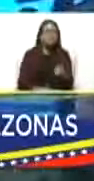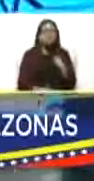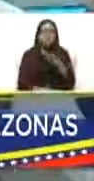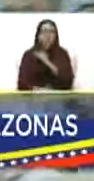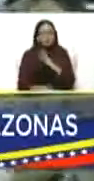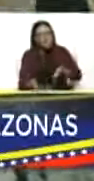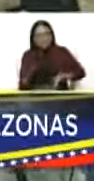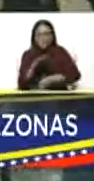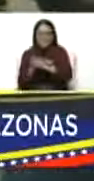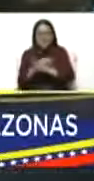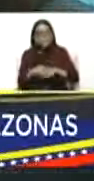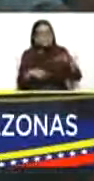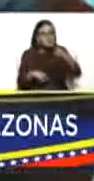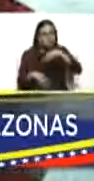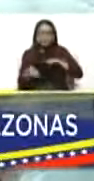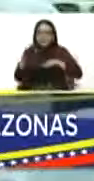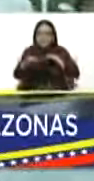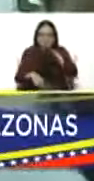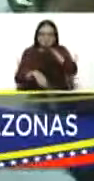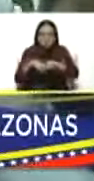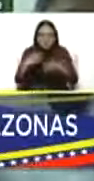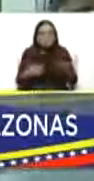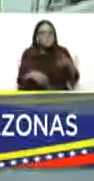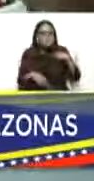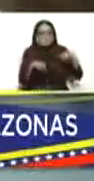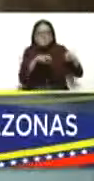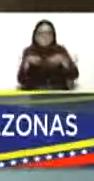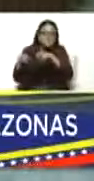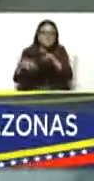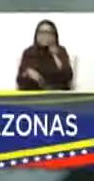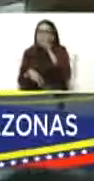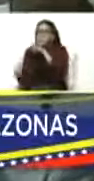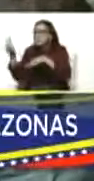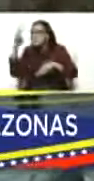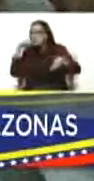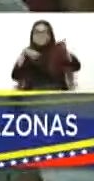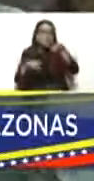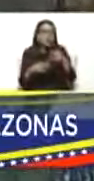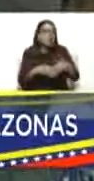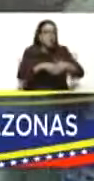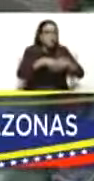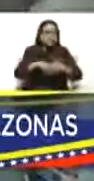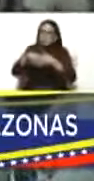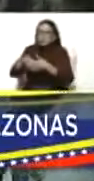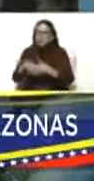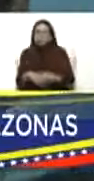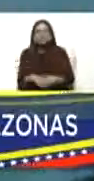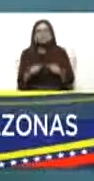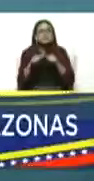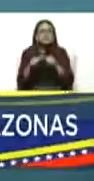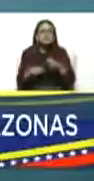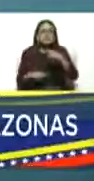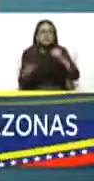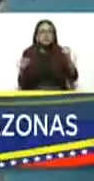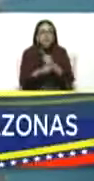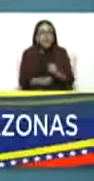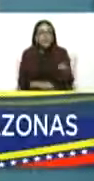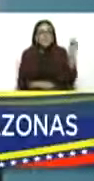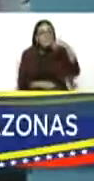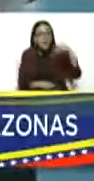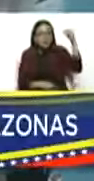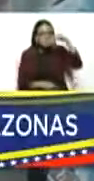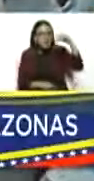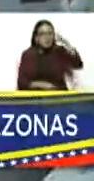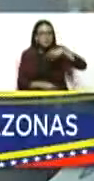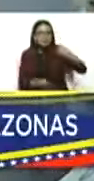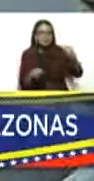nosotros sigamos avanzando en todos estos temas, haciendo muchísimo, cada vez más, con lo que tenemos,